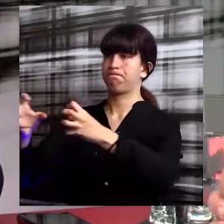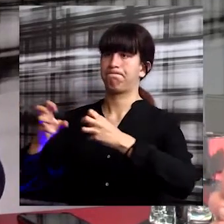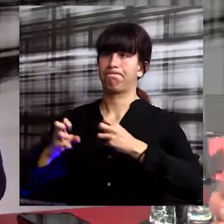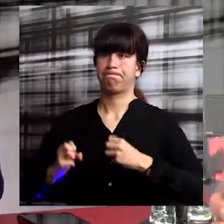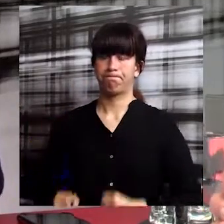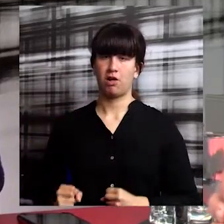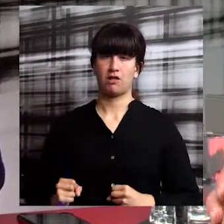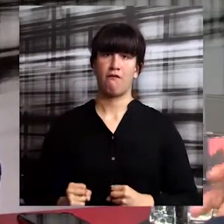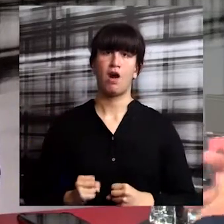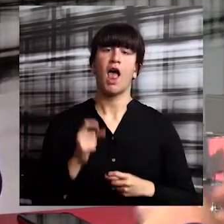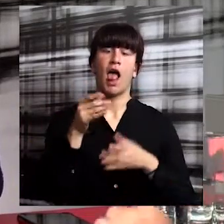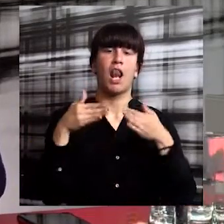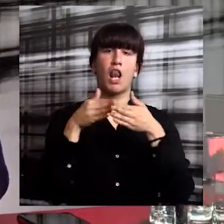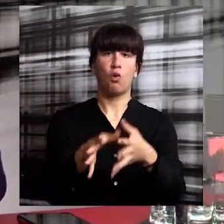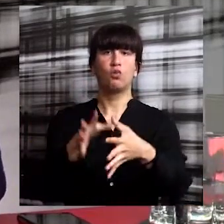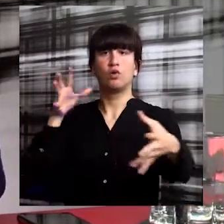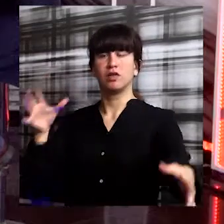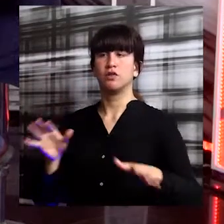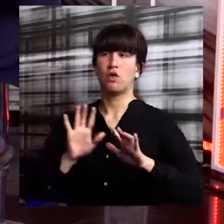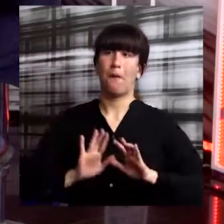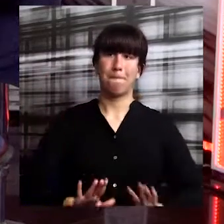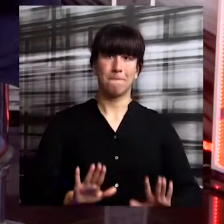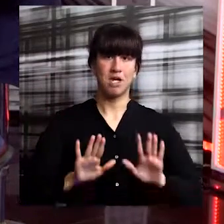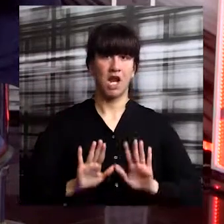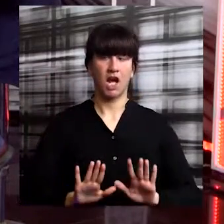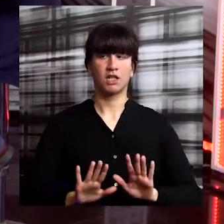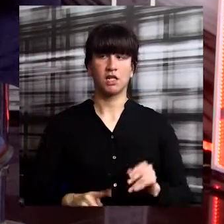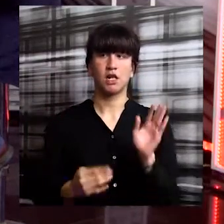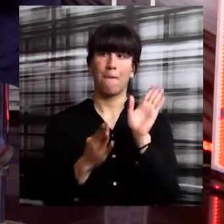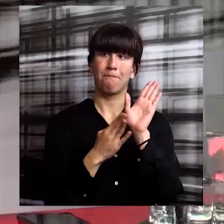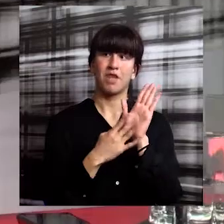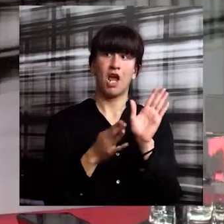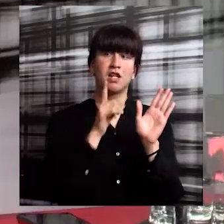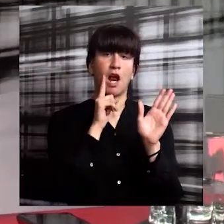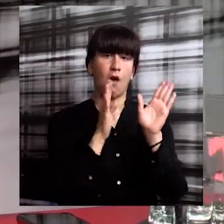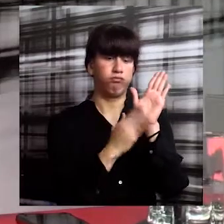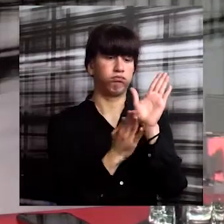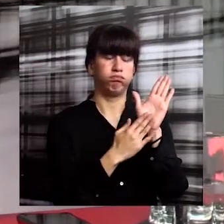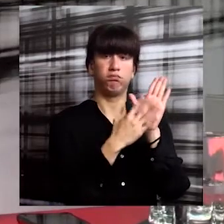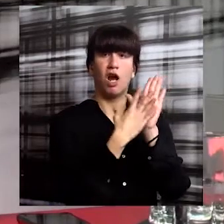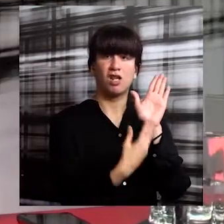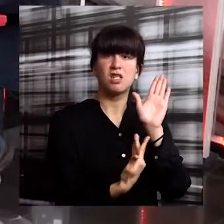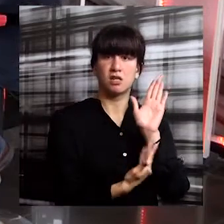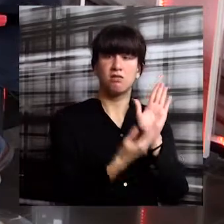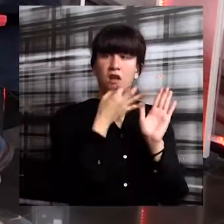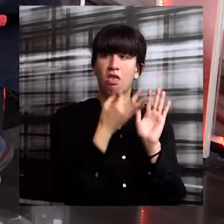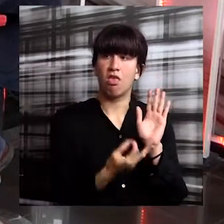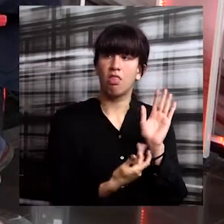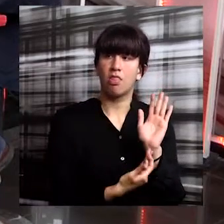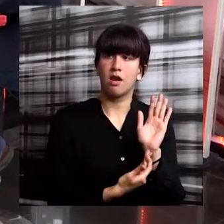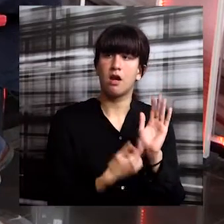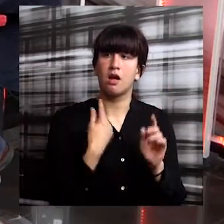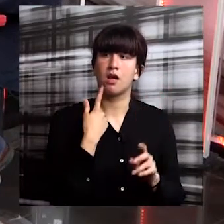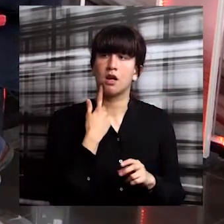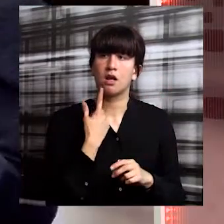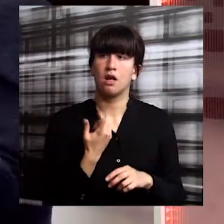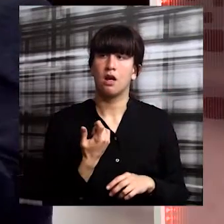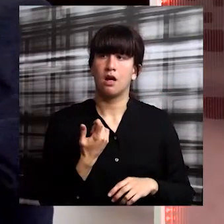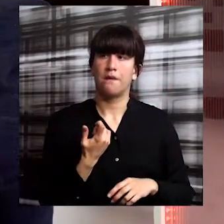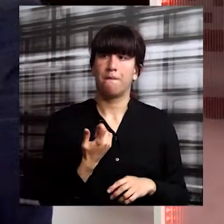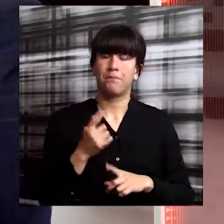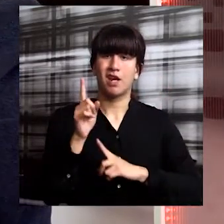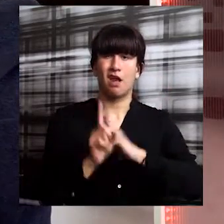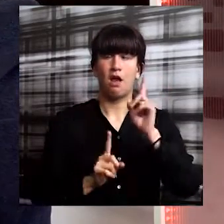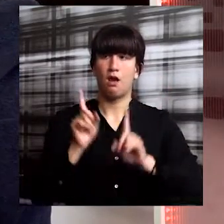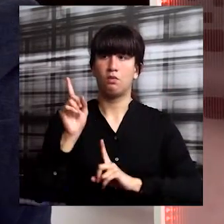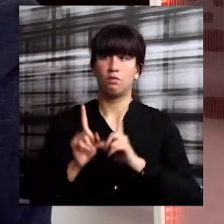que justifique que el Estado haga una inversión como la que están pidiendo en este minuto algunos grupos de presión. Lo bueno es que hoy día la